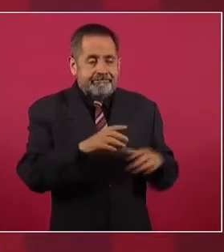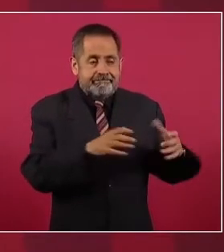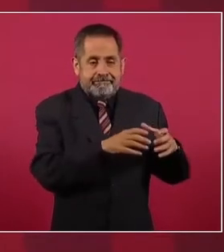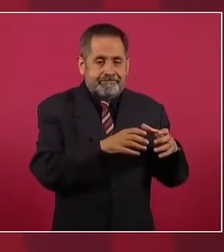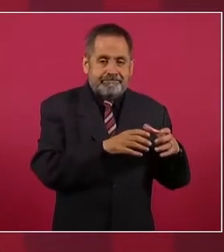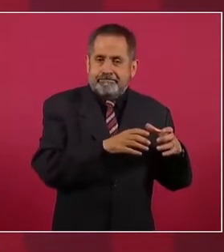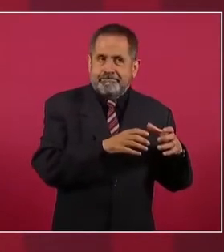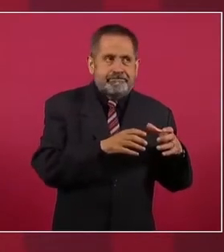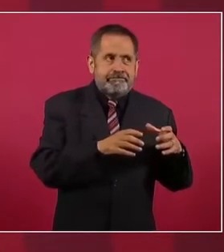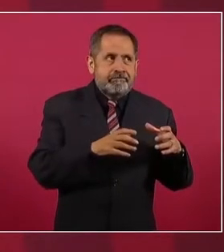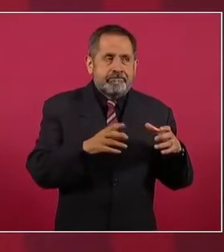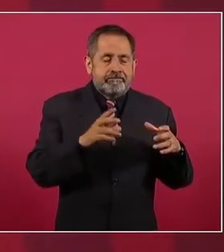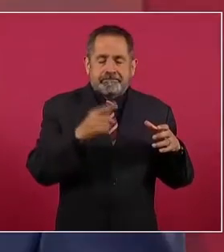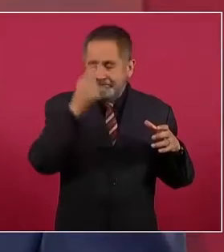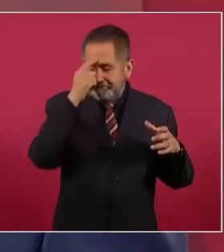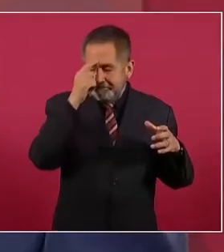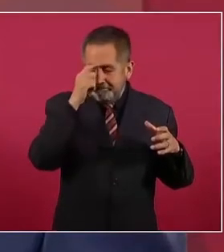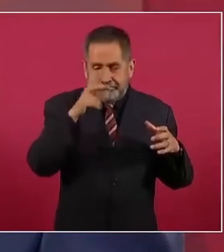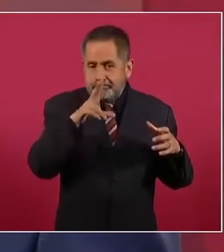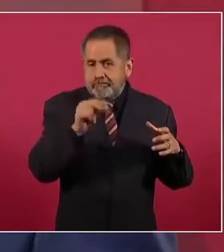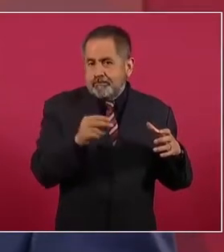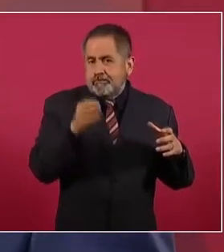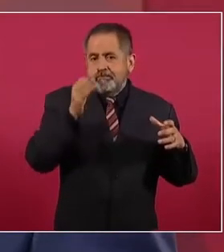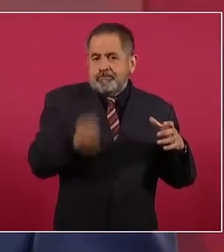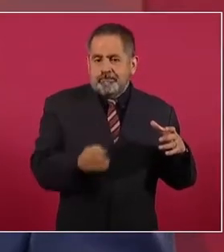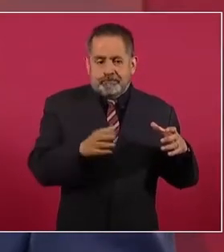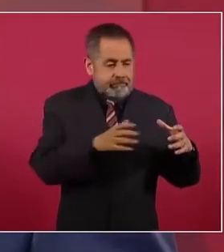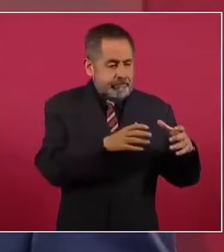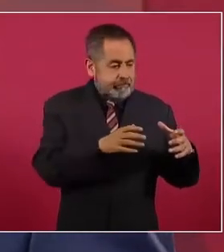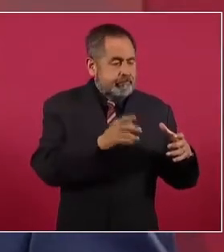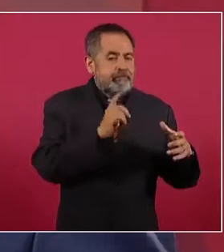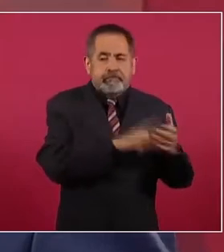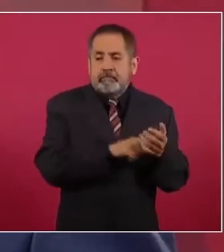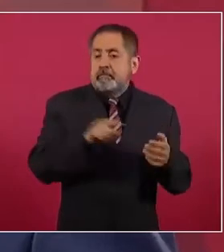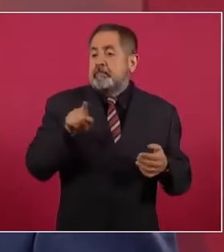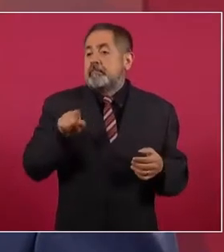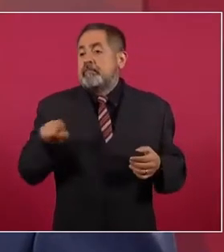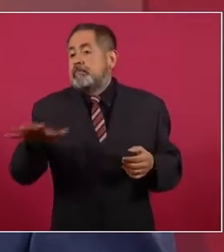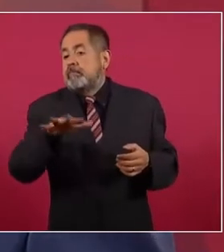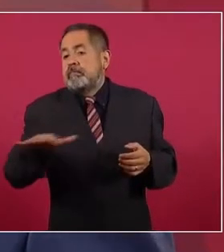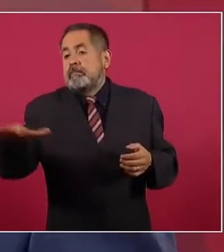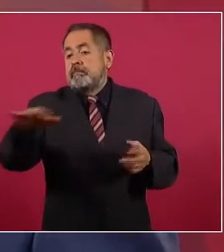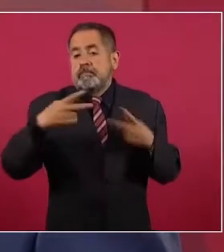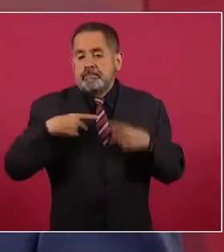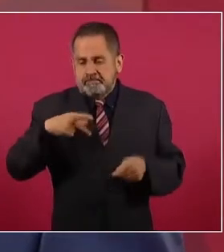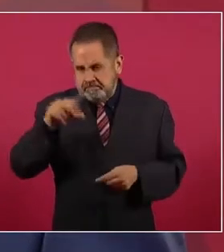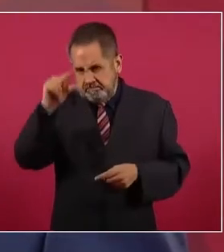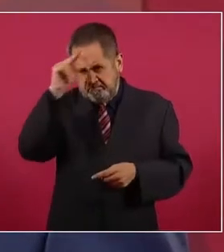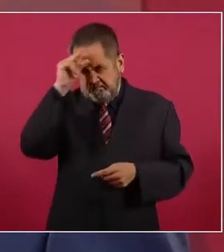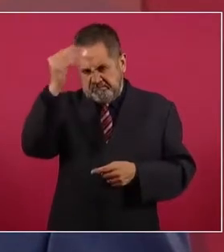de que el pueblo es sabio.